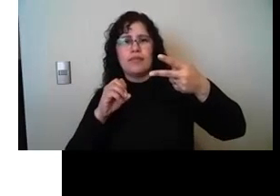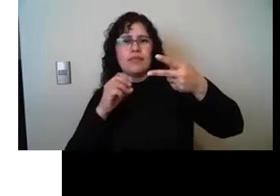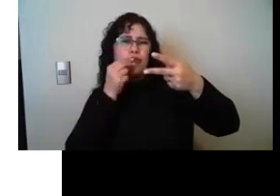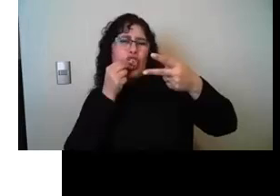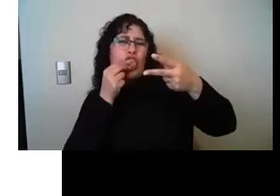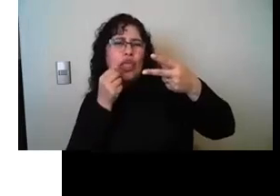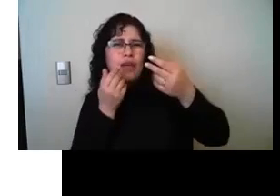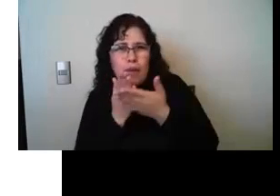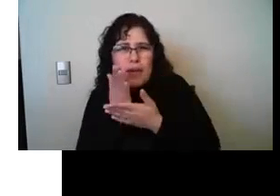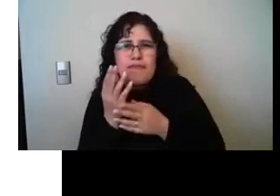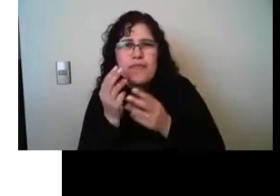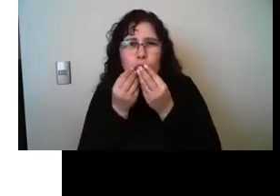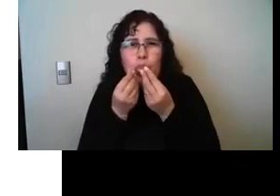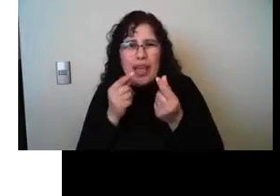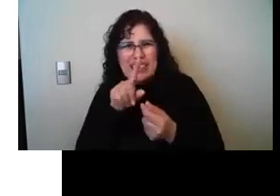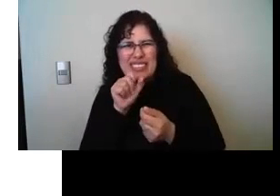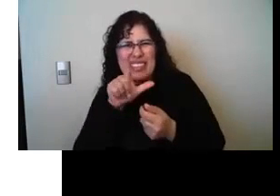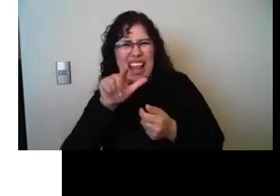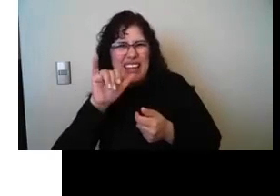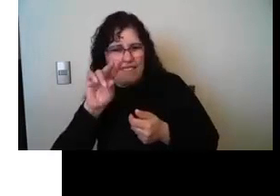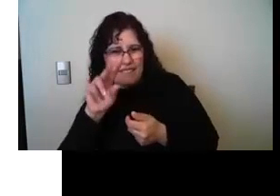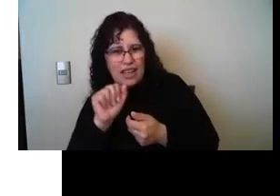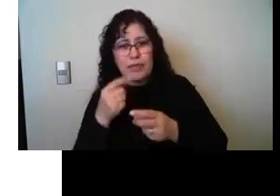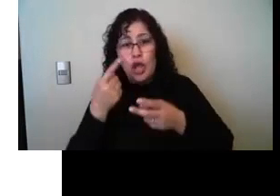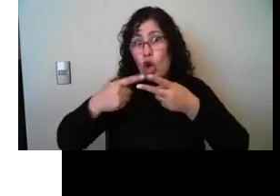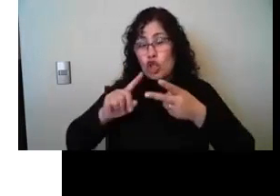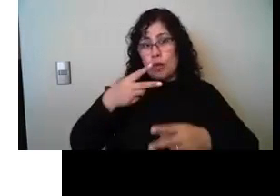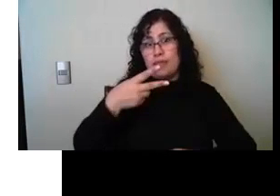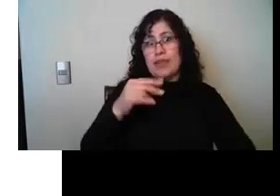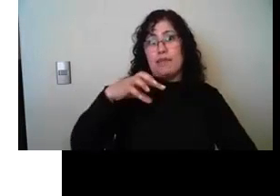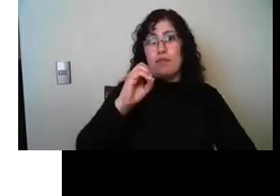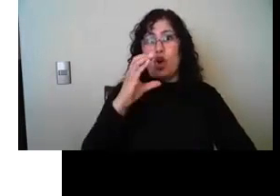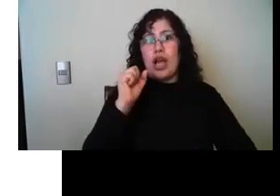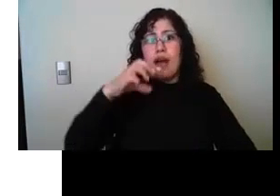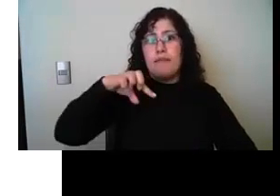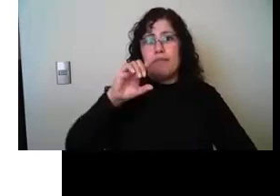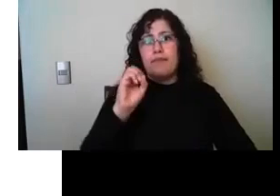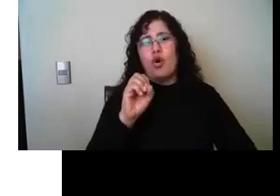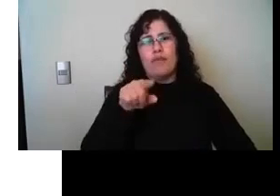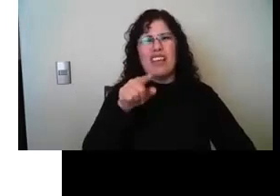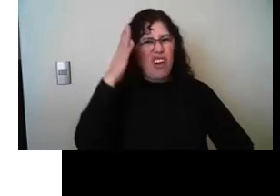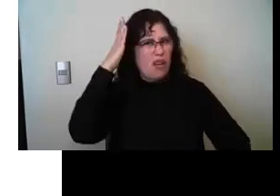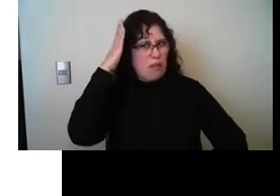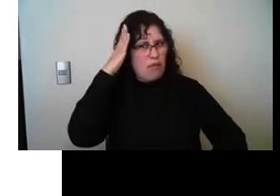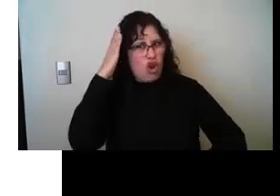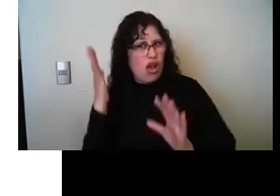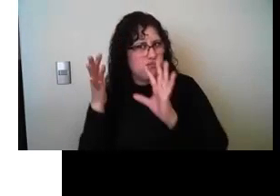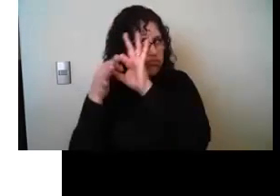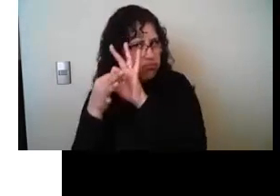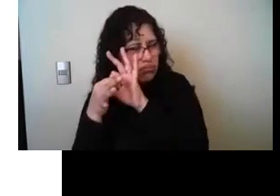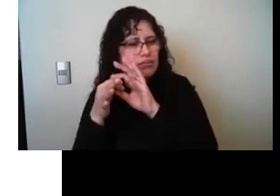que tiene que ver con la memoria, la formación hipocampal, para que la recuerden, estaba en el lóbulo